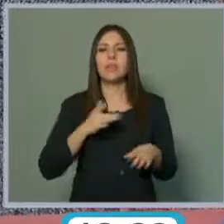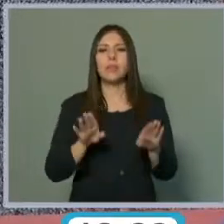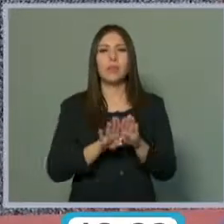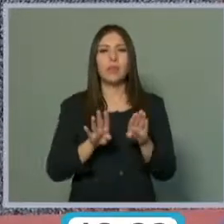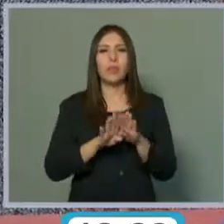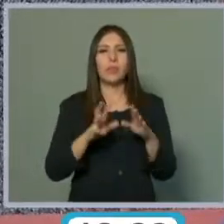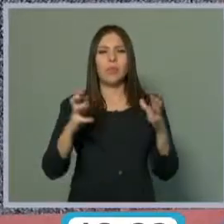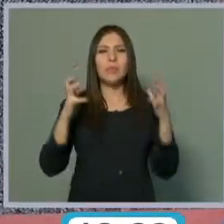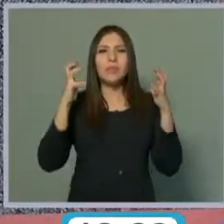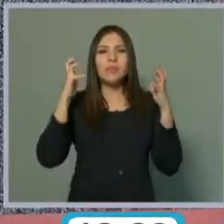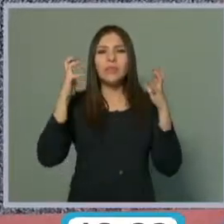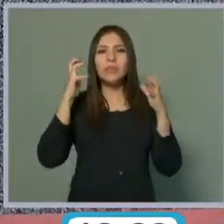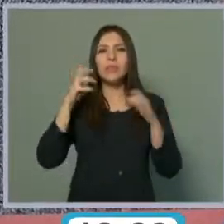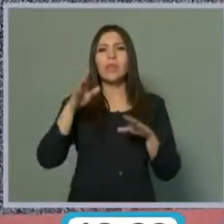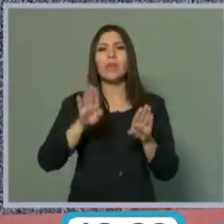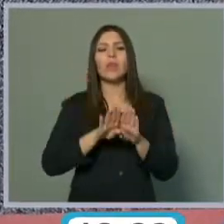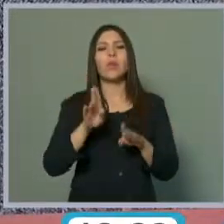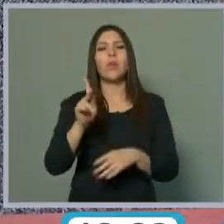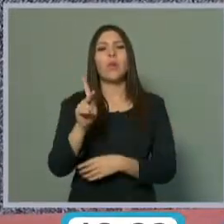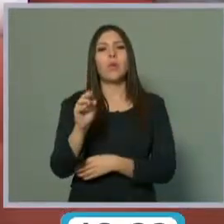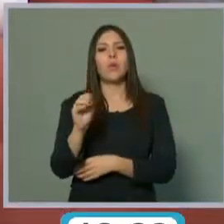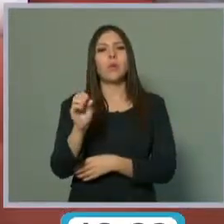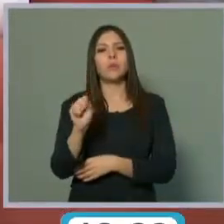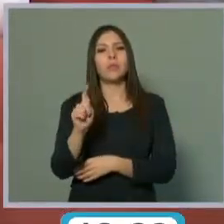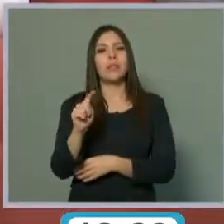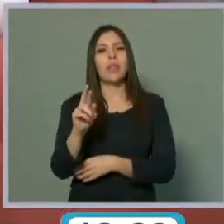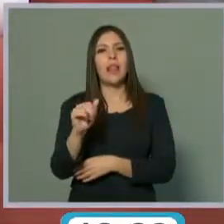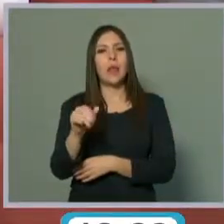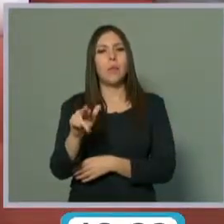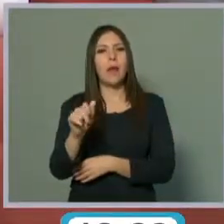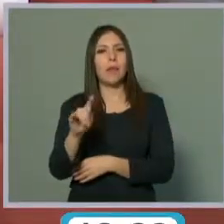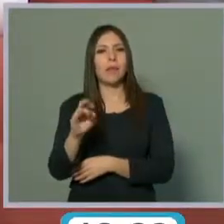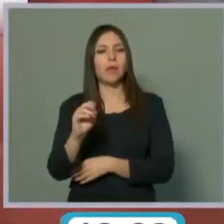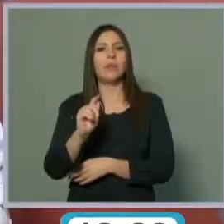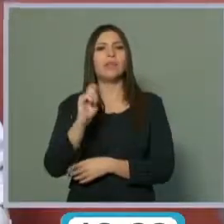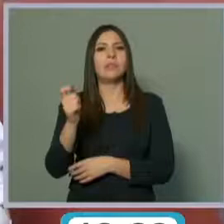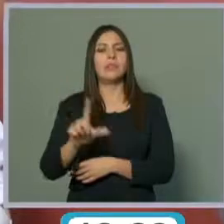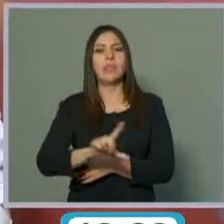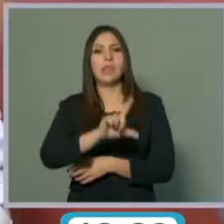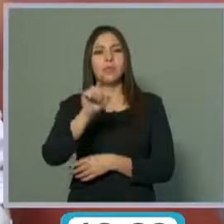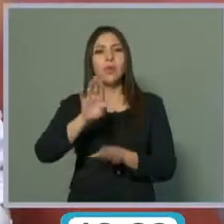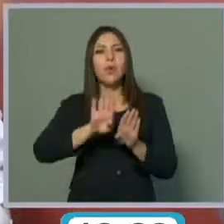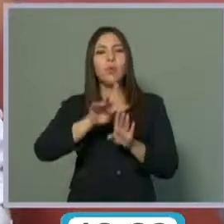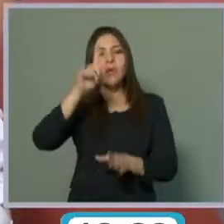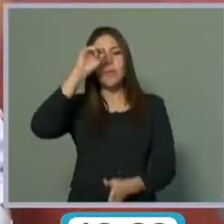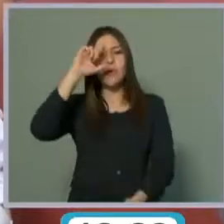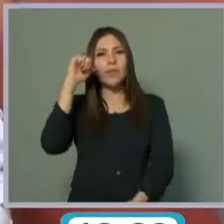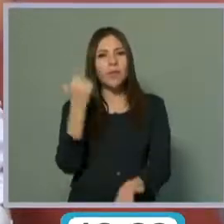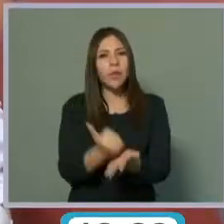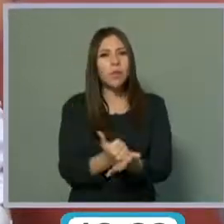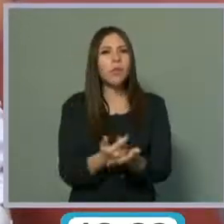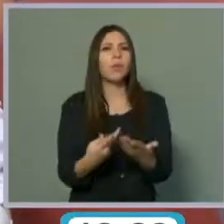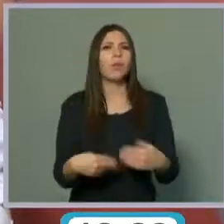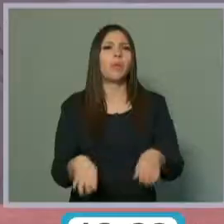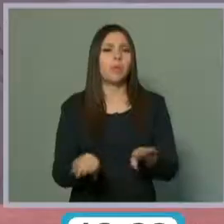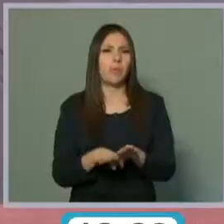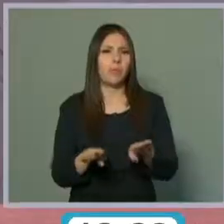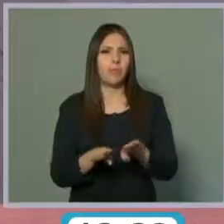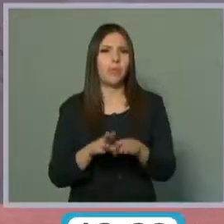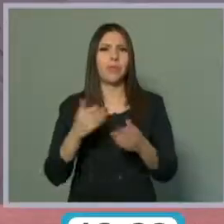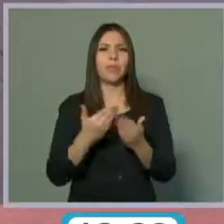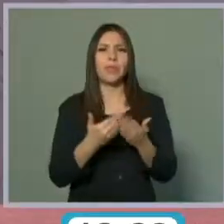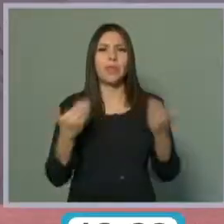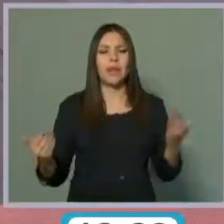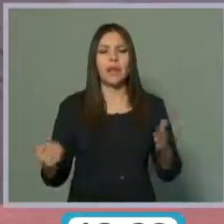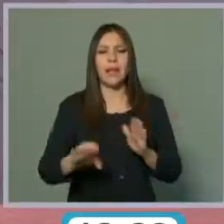estrés postraumático. Fíjate, qué bueno que lo tocas. Mira, por ejemplo, voy a poner un ejemplo bien claro. Ahora lo que está pasando en la